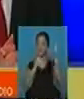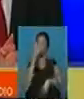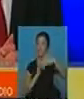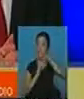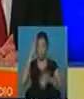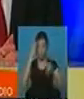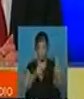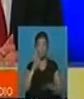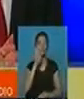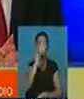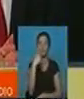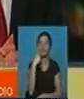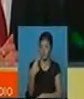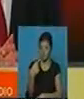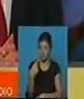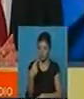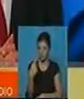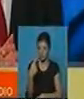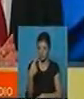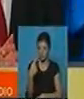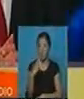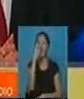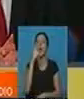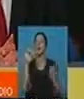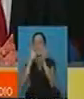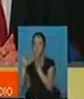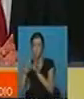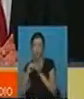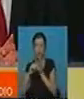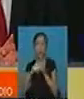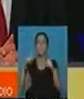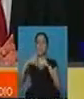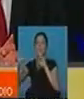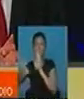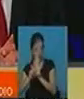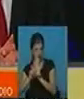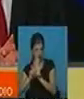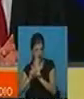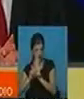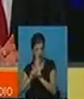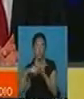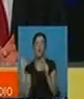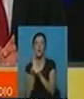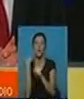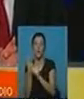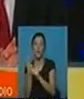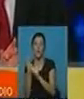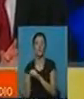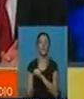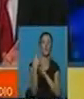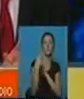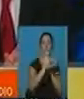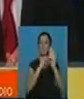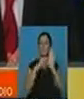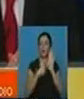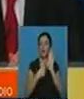que ningún Estado de la Unión puede, a través de una ley, poner en entredicho la enmienda constitucional sobre la